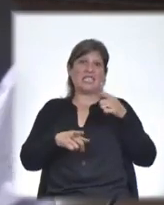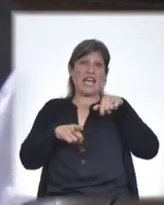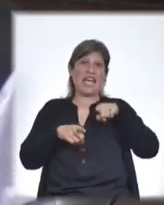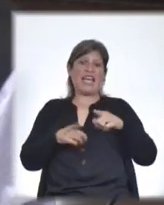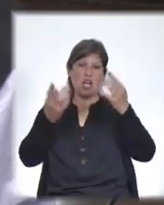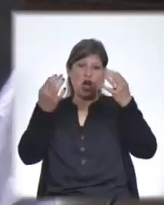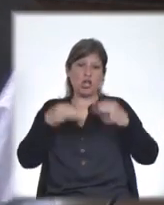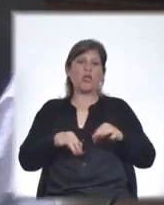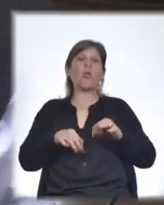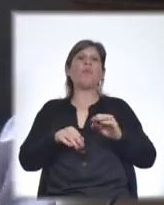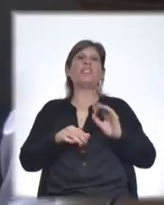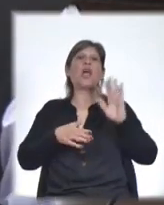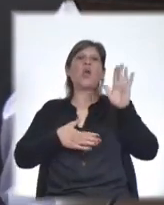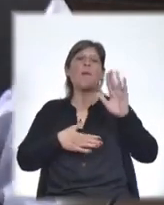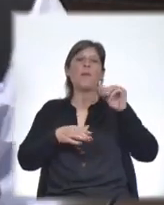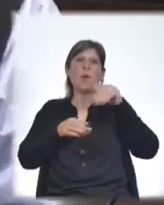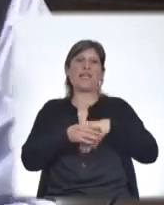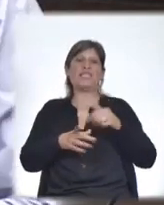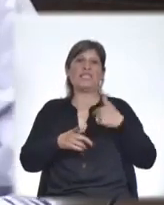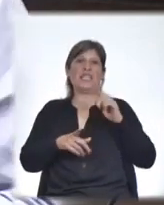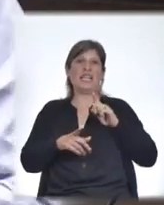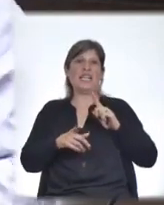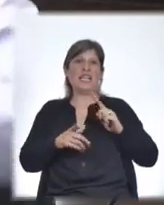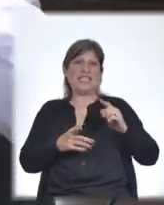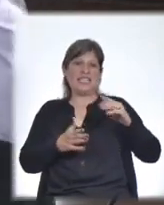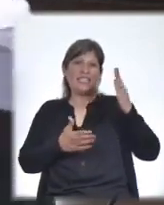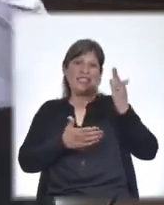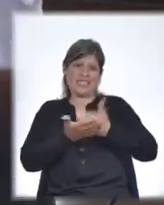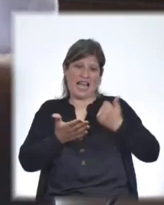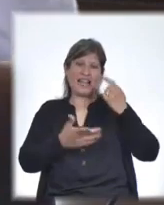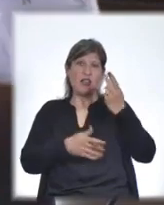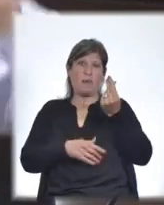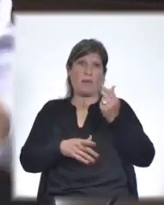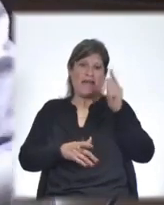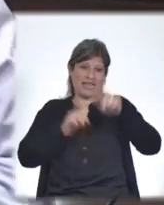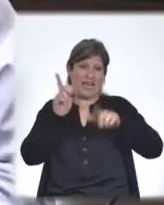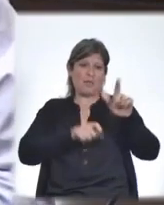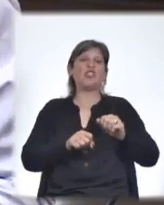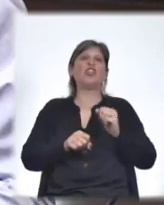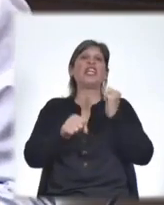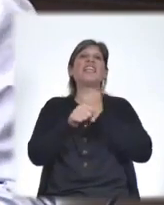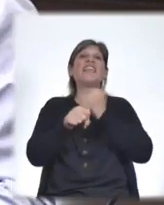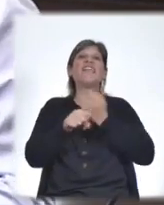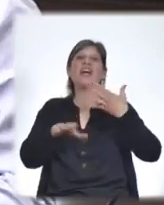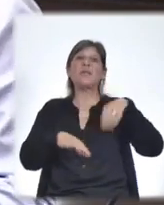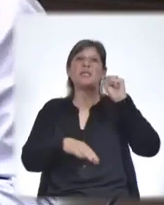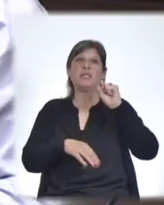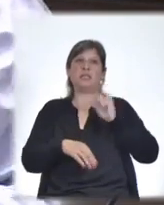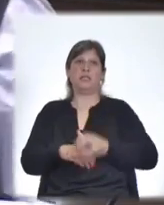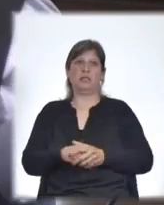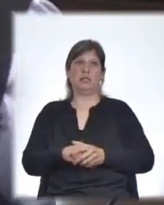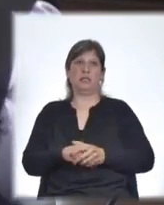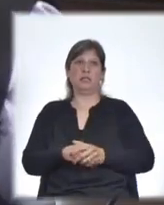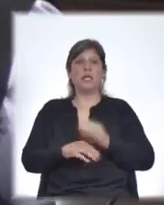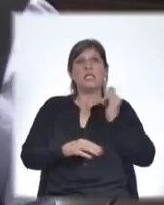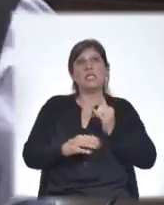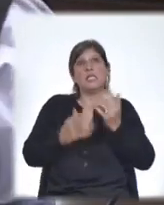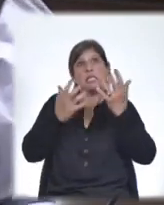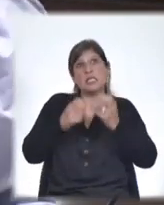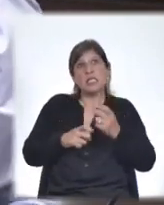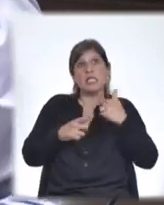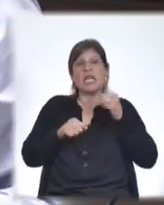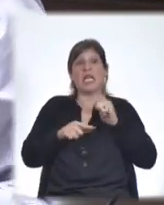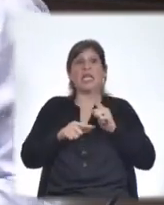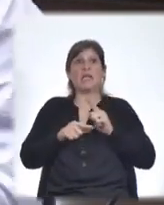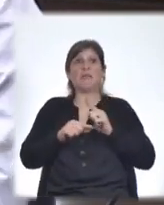incumpliendo una promesa electoral, que es metiéndole la mano en el bolsillo de la gente y diciendo que trabajen más si quieren sostener su